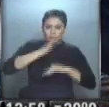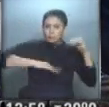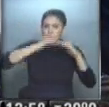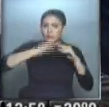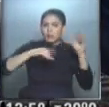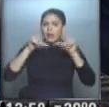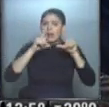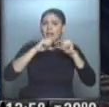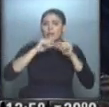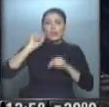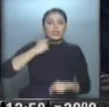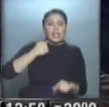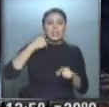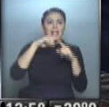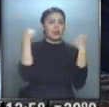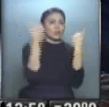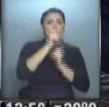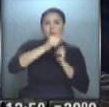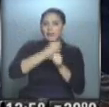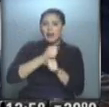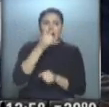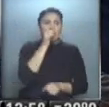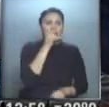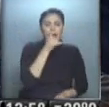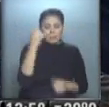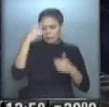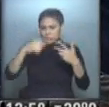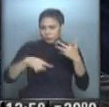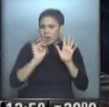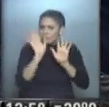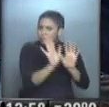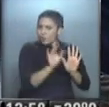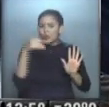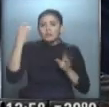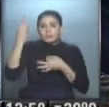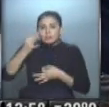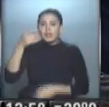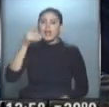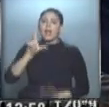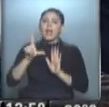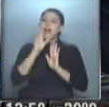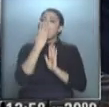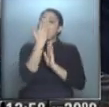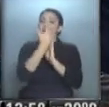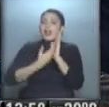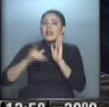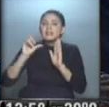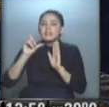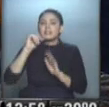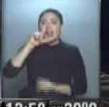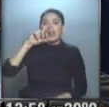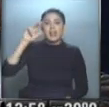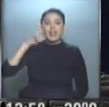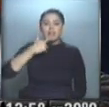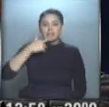Canal 13, los estudios, el personal, las cámaras, etcétera, sino a la licencia LS85